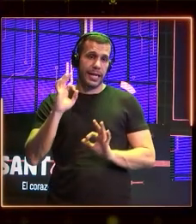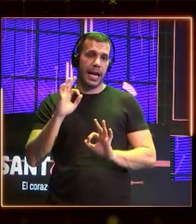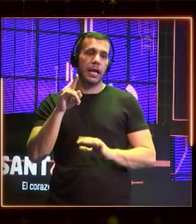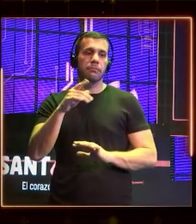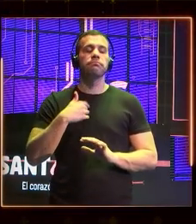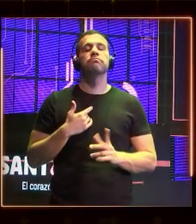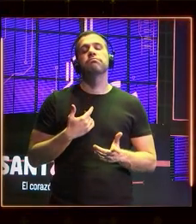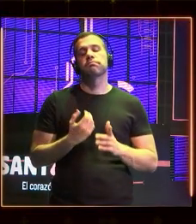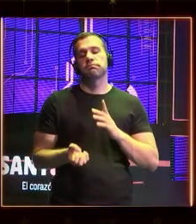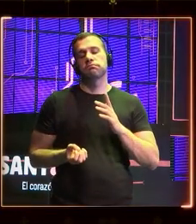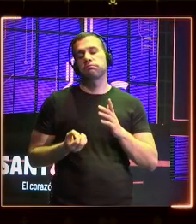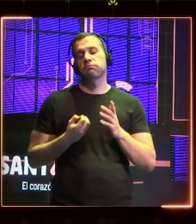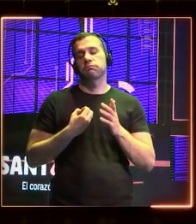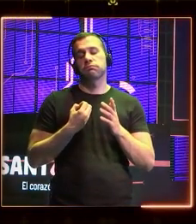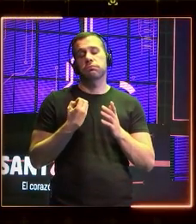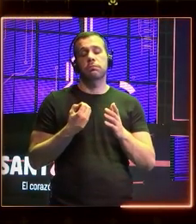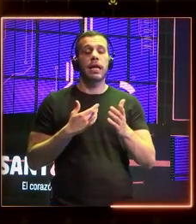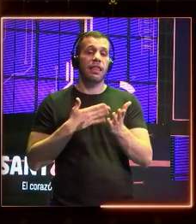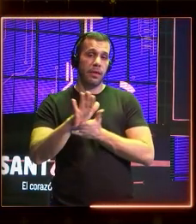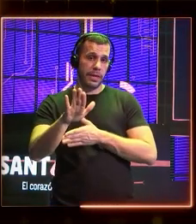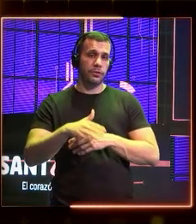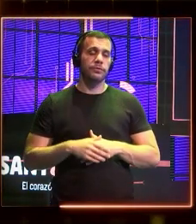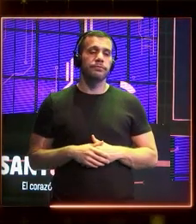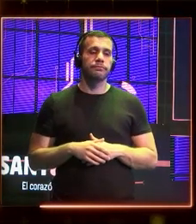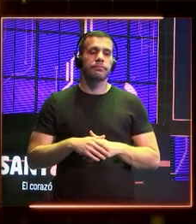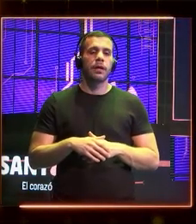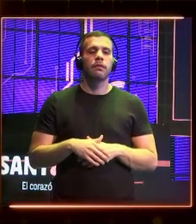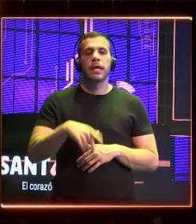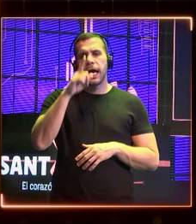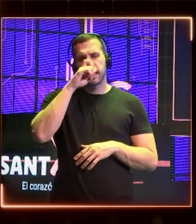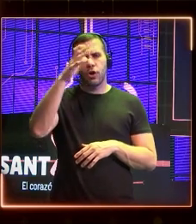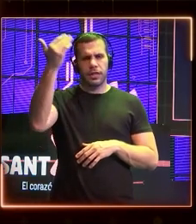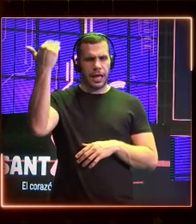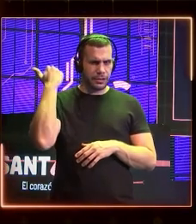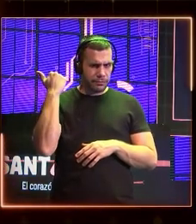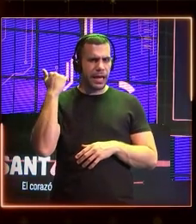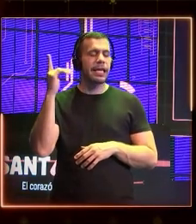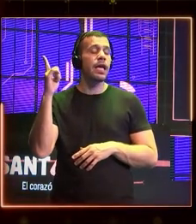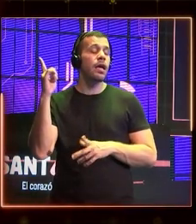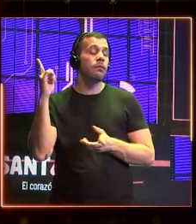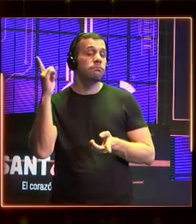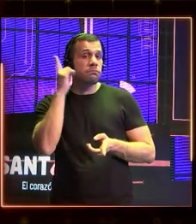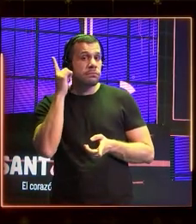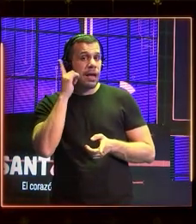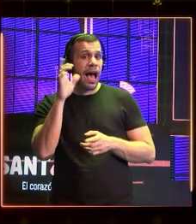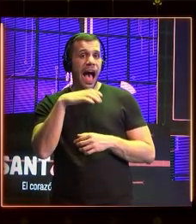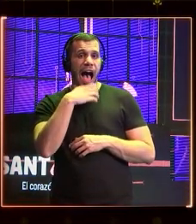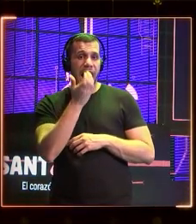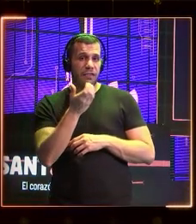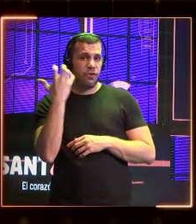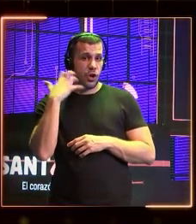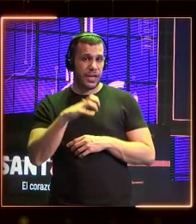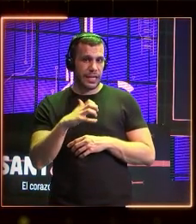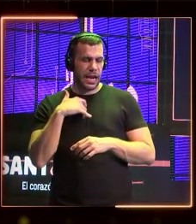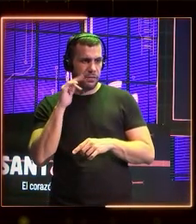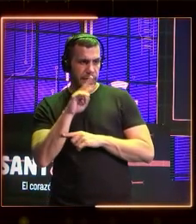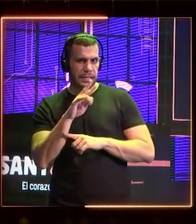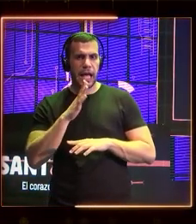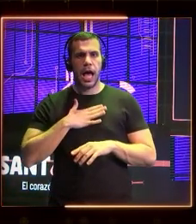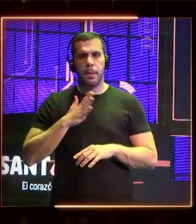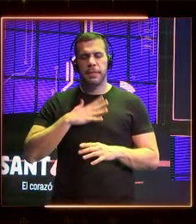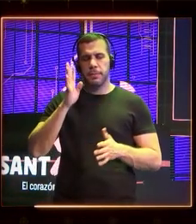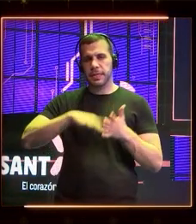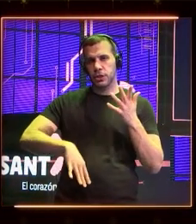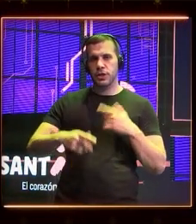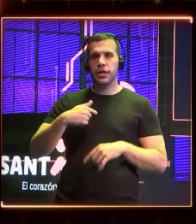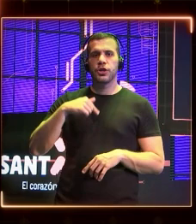original recordáis cuando visteis puesto primer iPhone o el iPhone original lo visteis alguno eh A mí me paraban en Barcelona